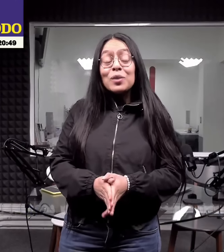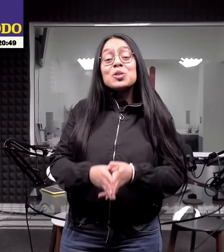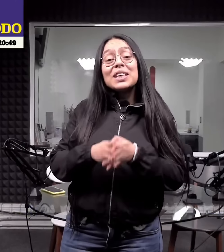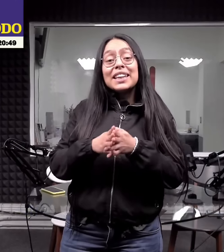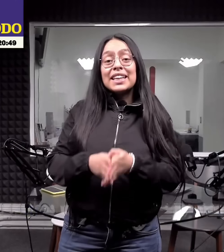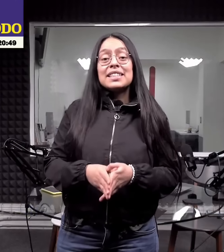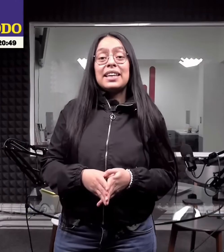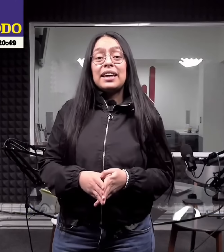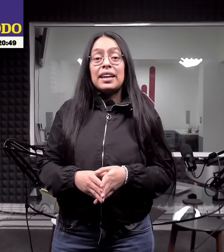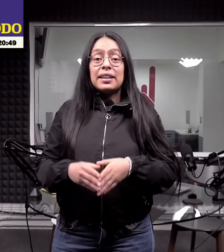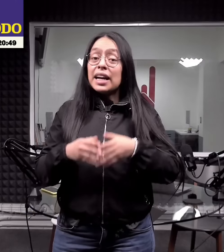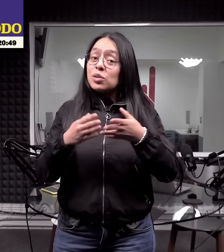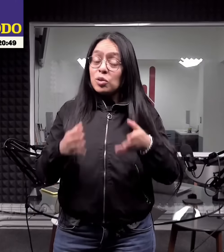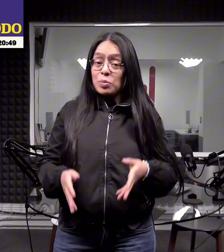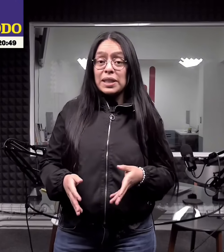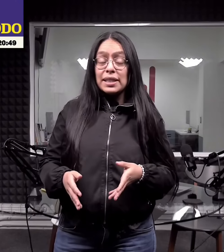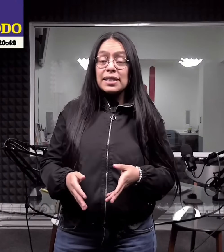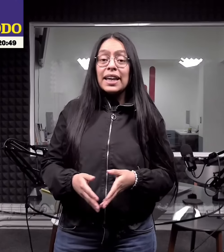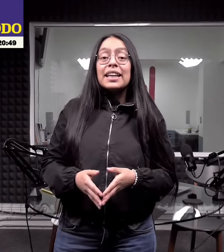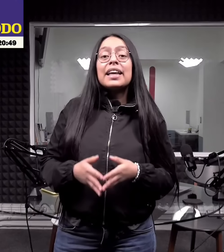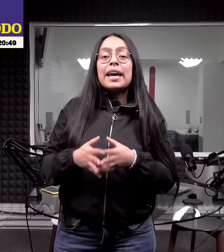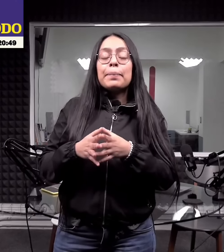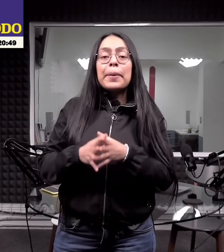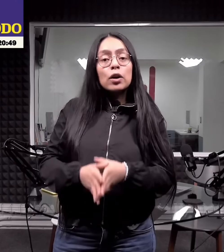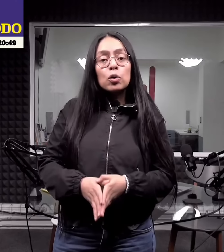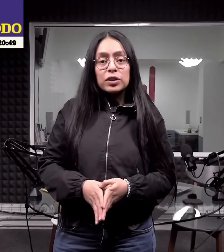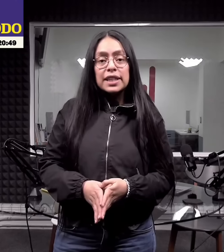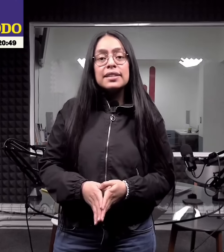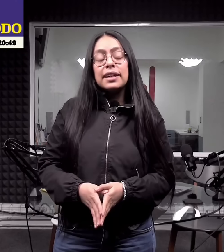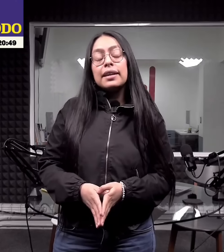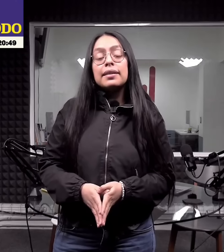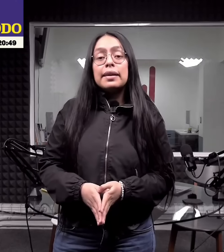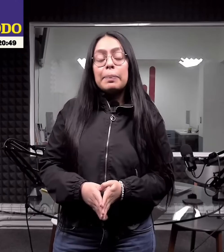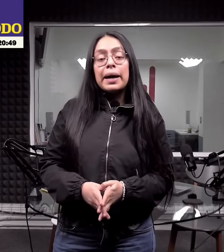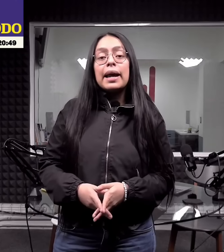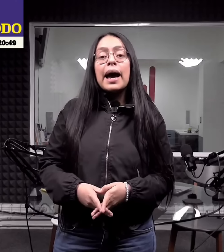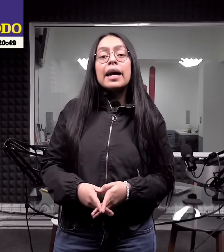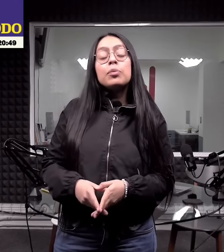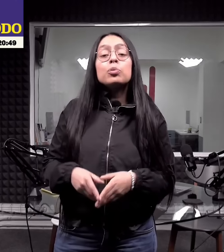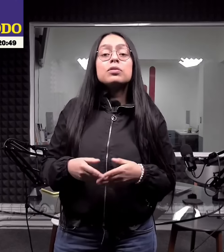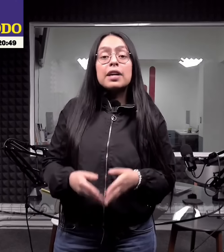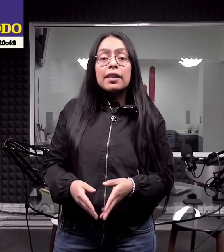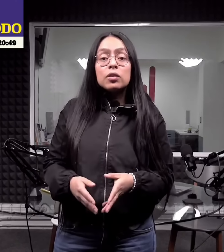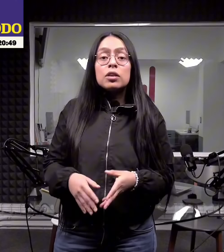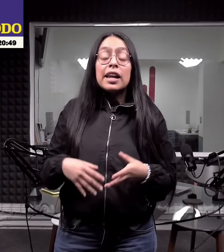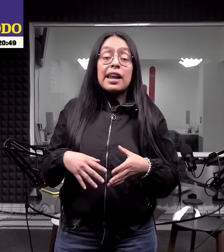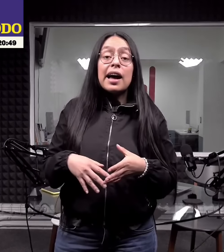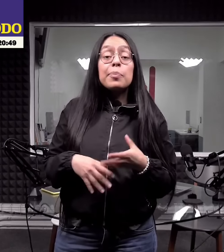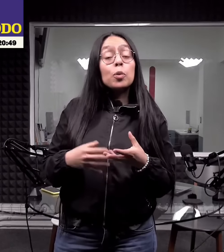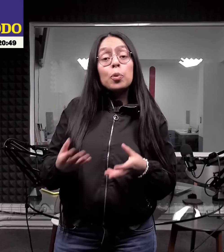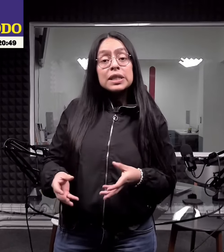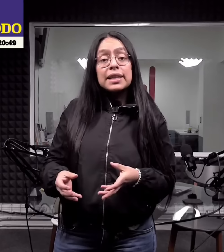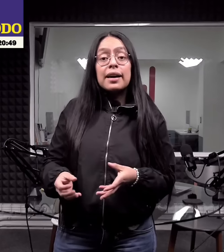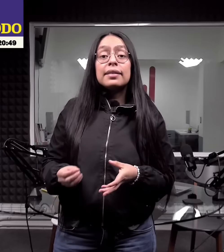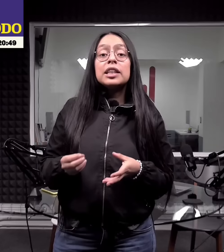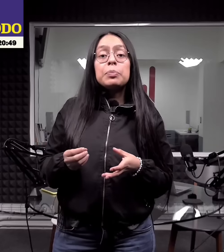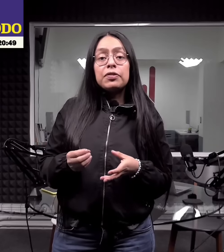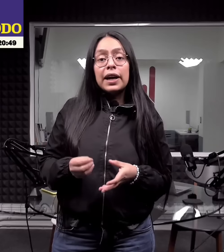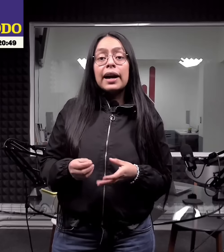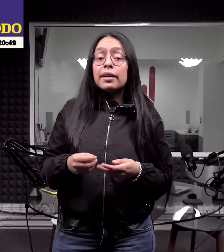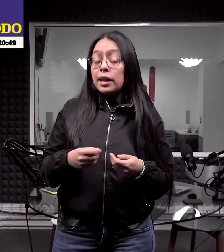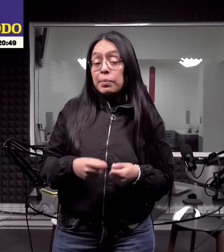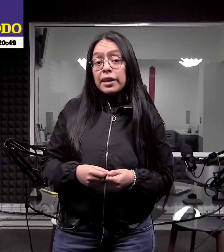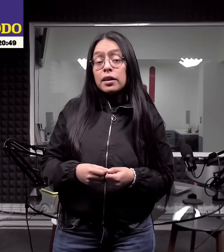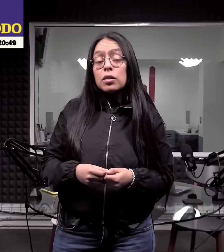Bueno, al menos desde hace unos meses, Marco Cortés, dirigente del PAN, ha impulsado la propuesta